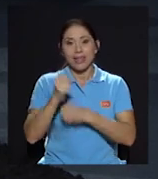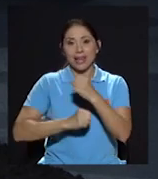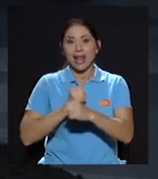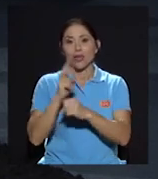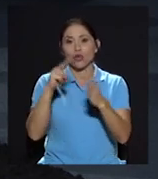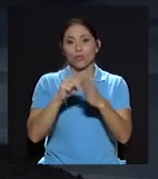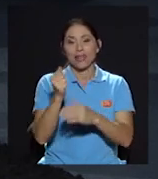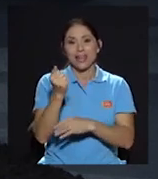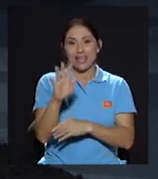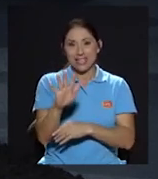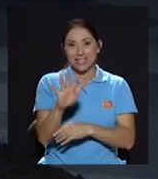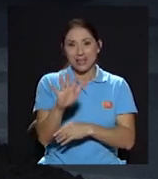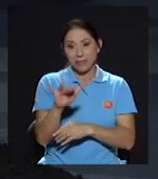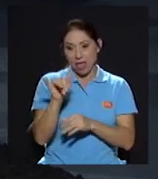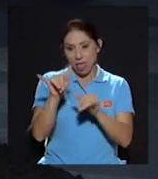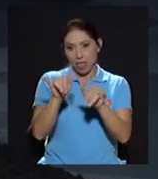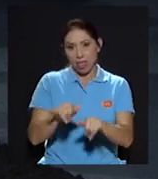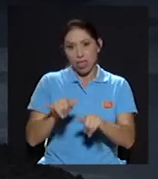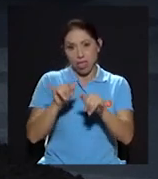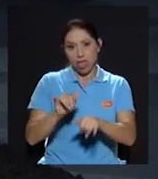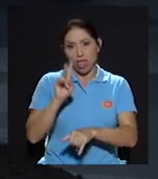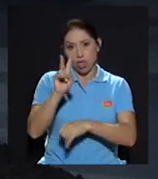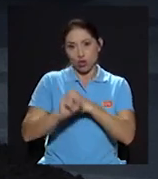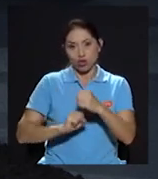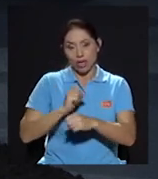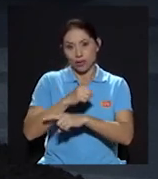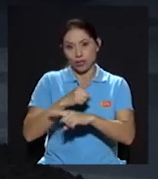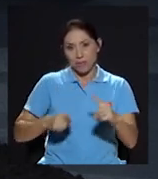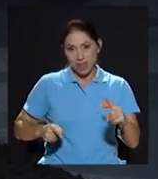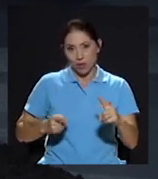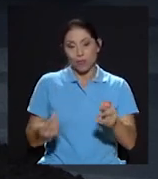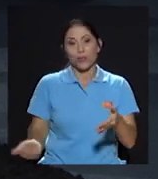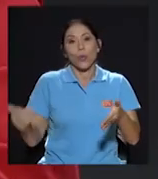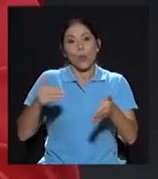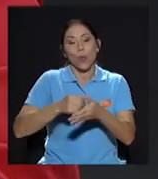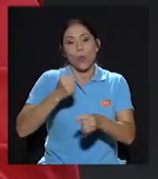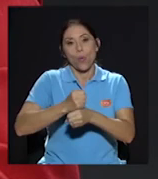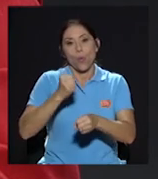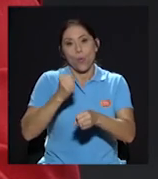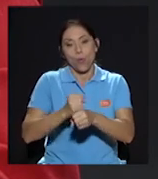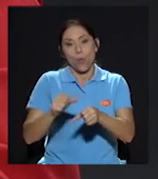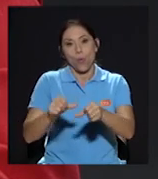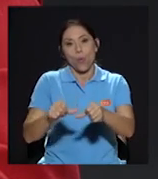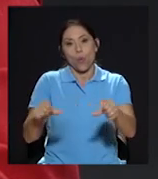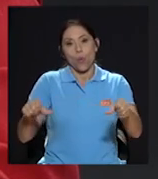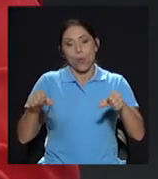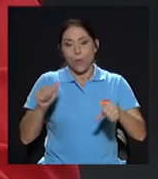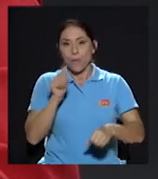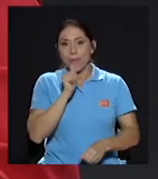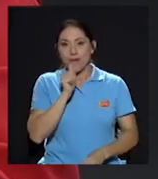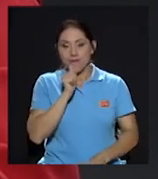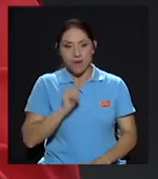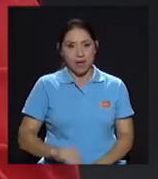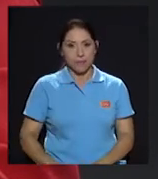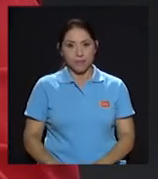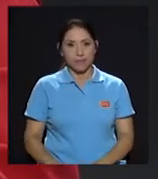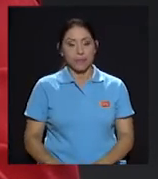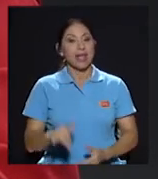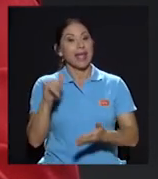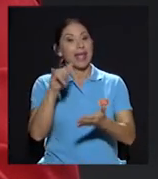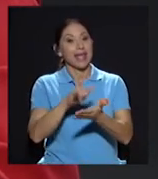de dos años y medio de vuelta digamos en el sector privado y en esta oportunidad